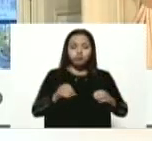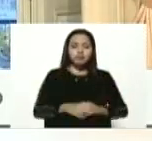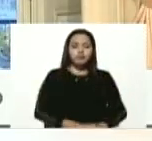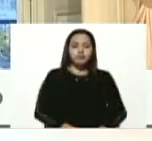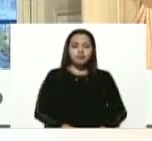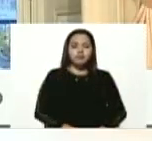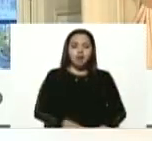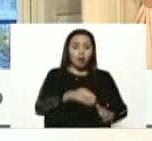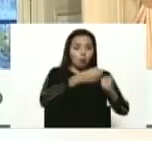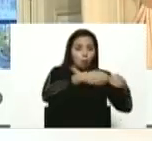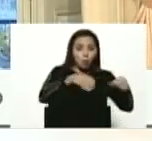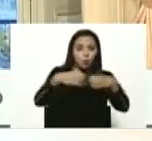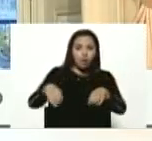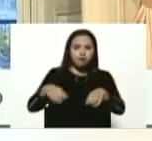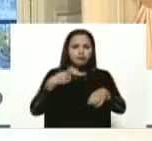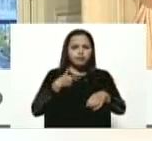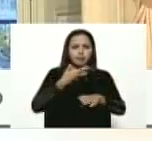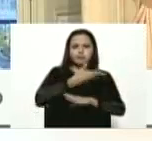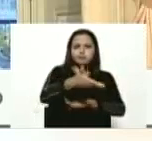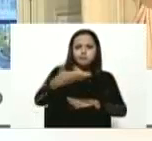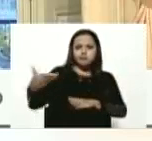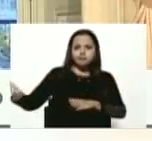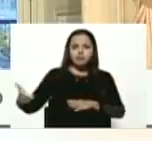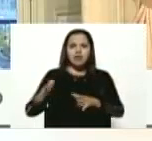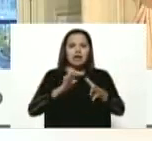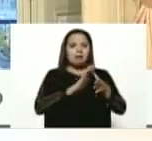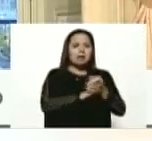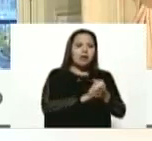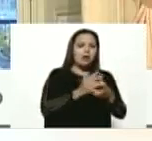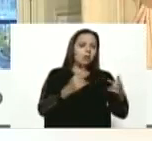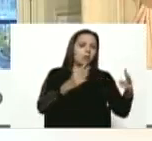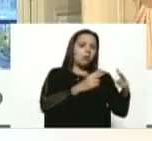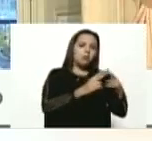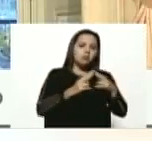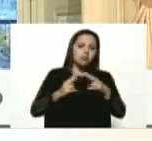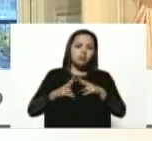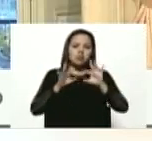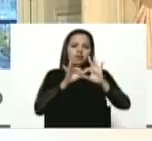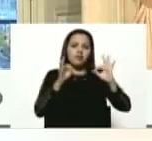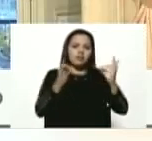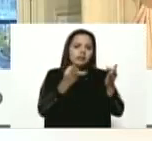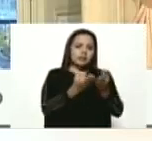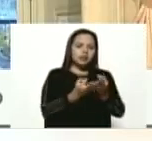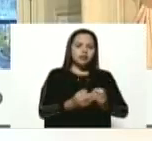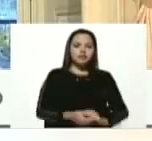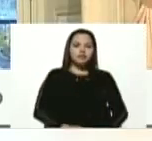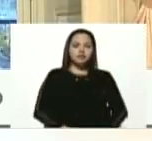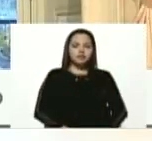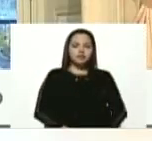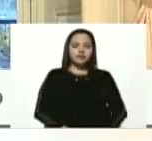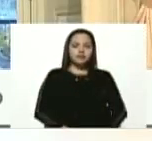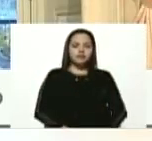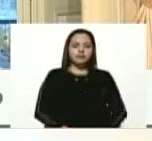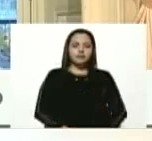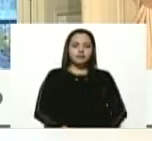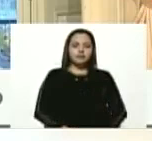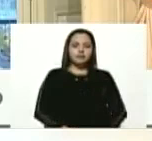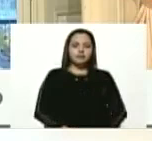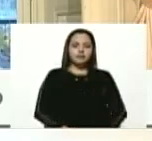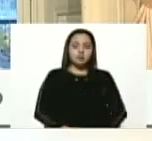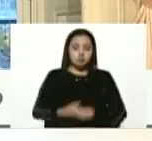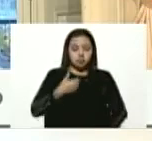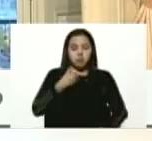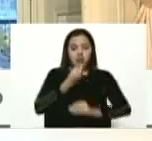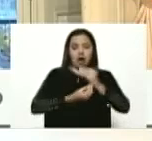mando a, bueno, amistades, conocidos, familia, produzco mi